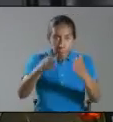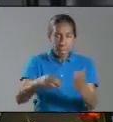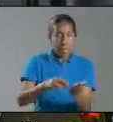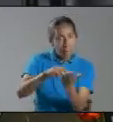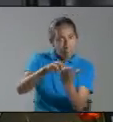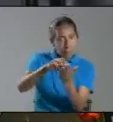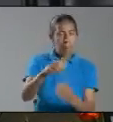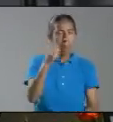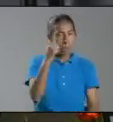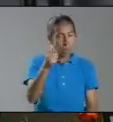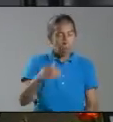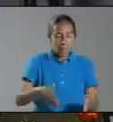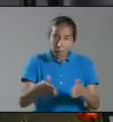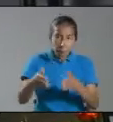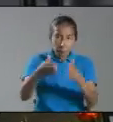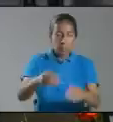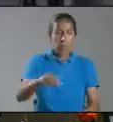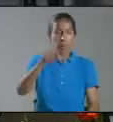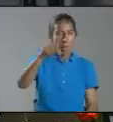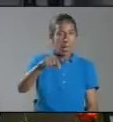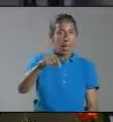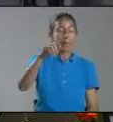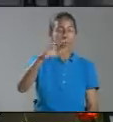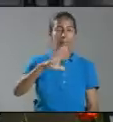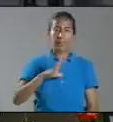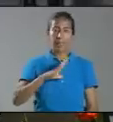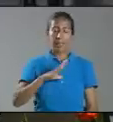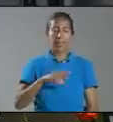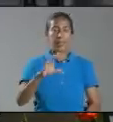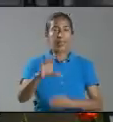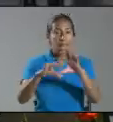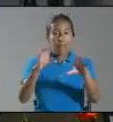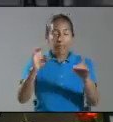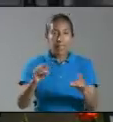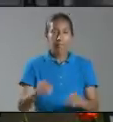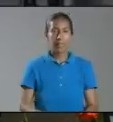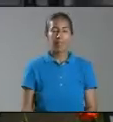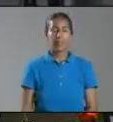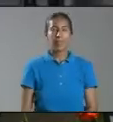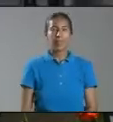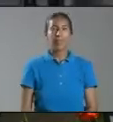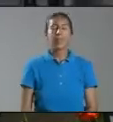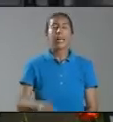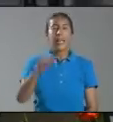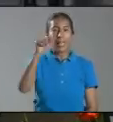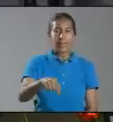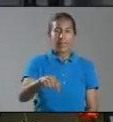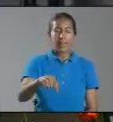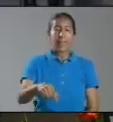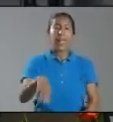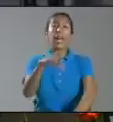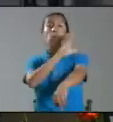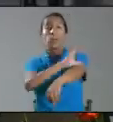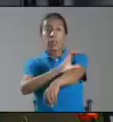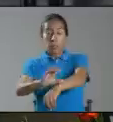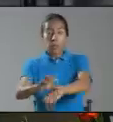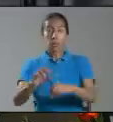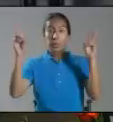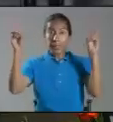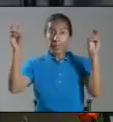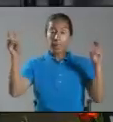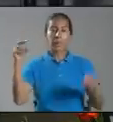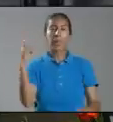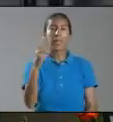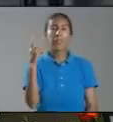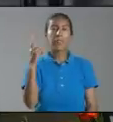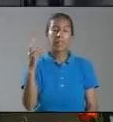Entonces, aquí tiene que haber, y por eso es la continuación del mensaje del viernes, para que nadie se vaya a confundir, tengo que resaltar